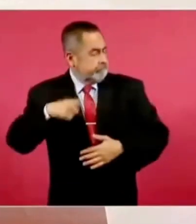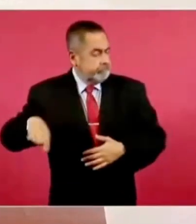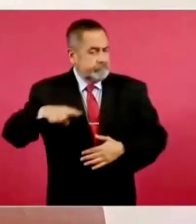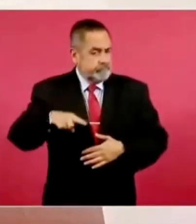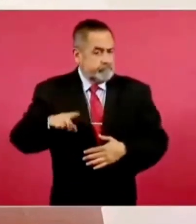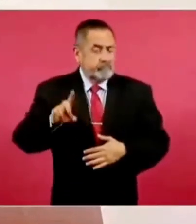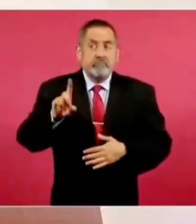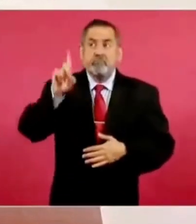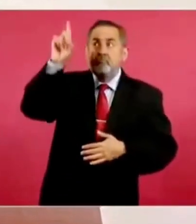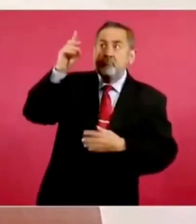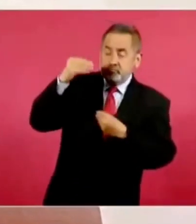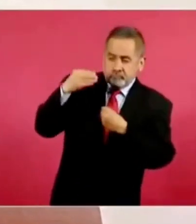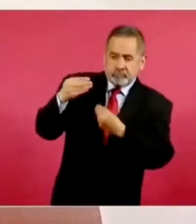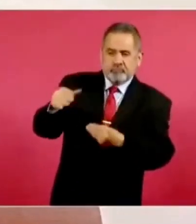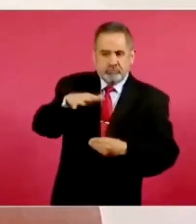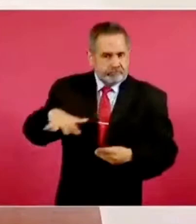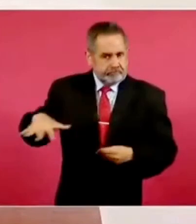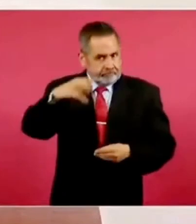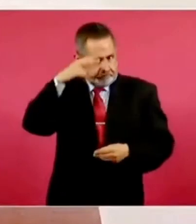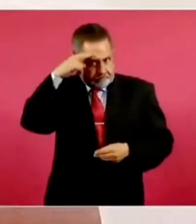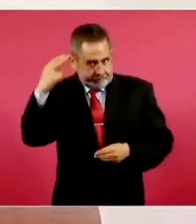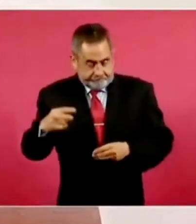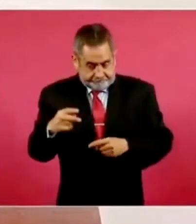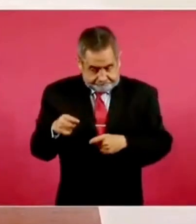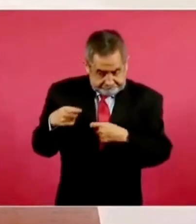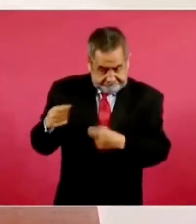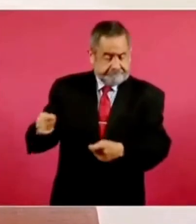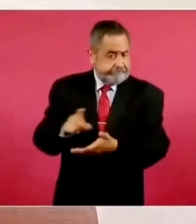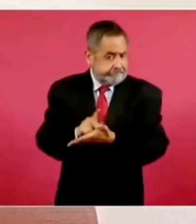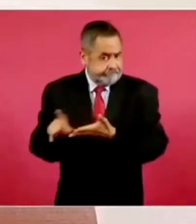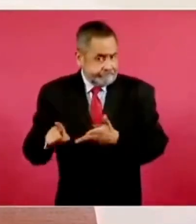concedidos por Dios a los mexicanos,